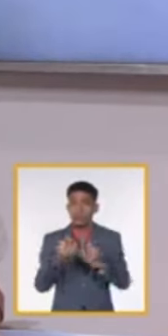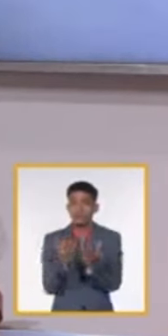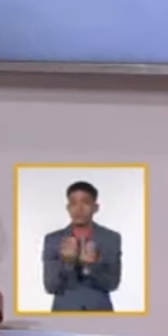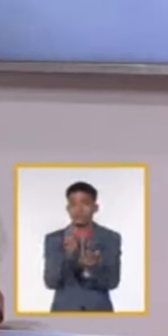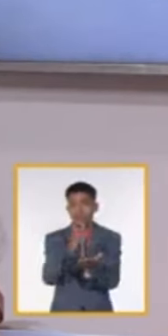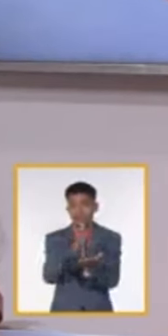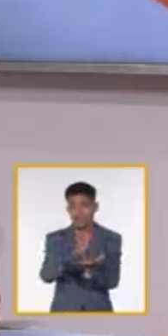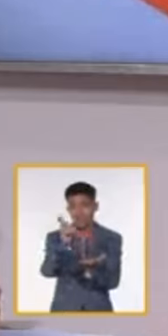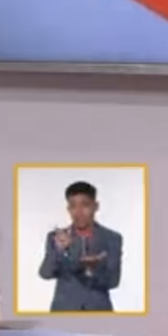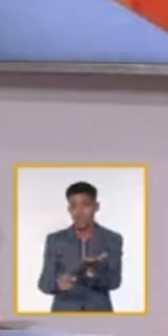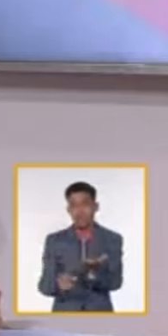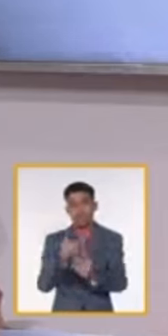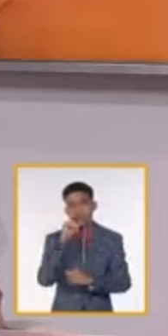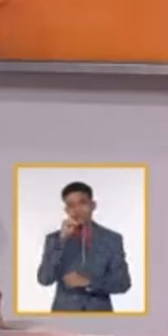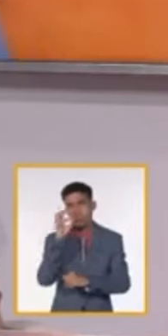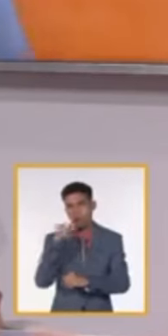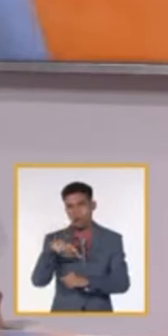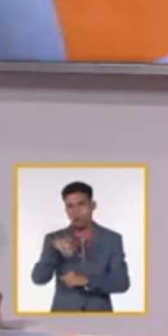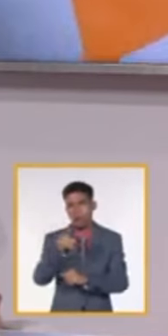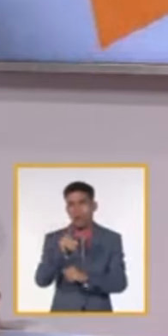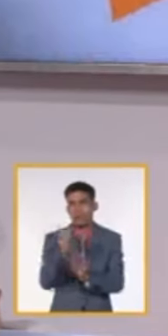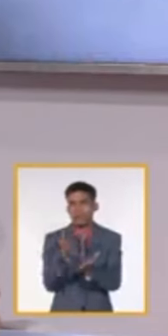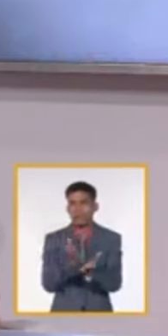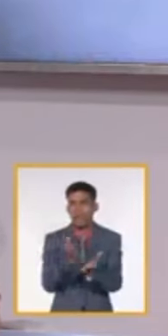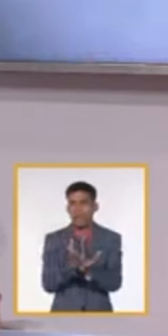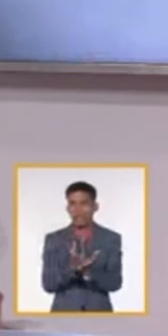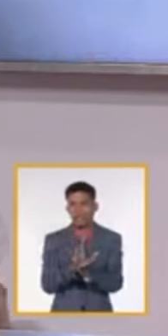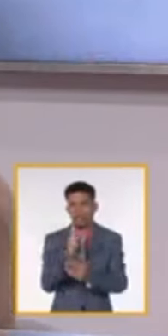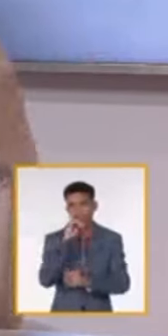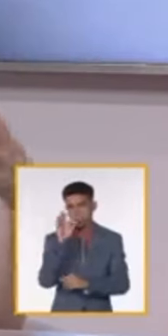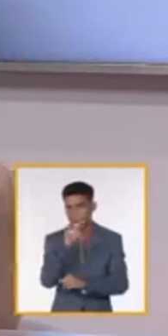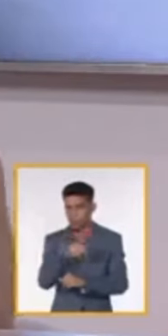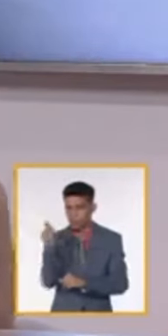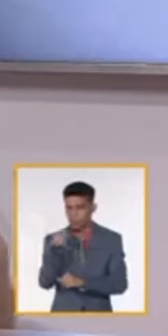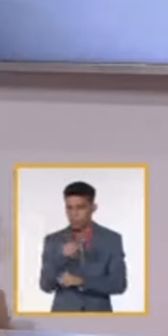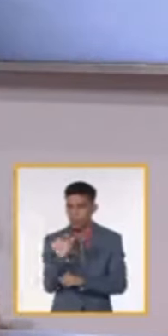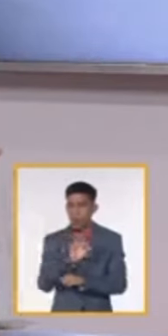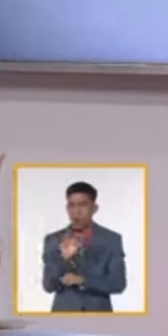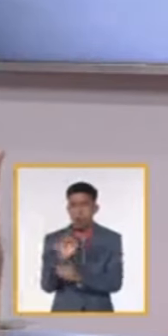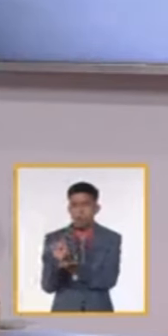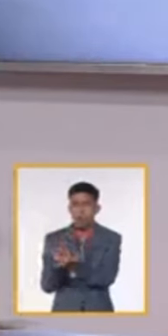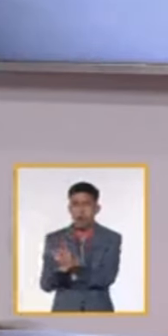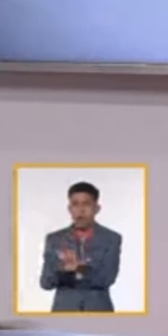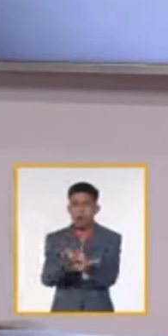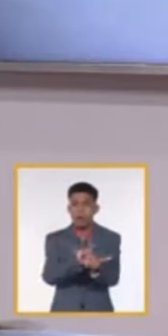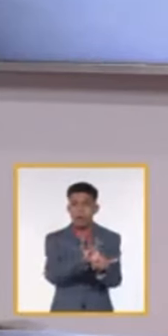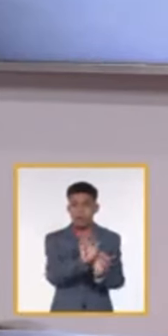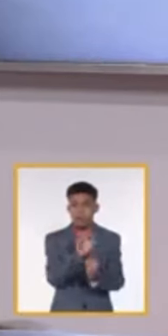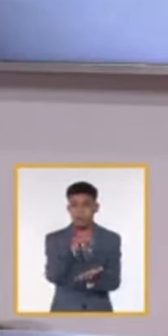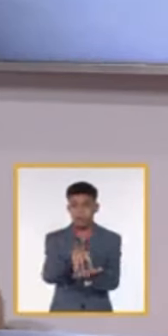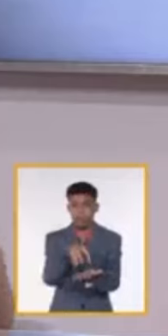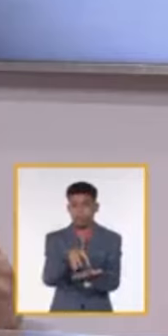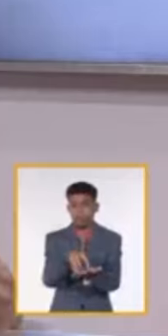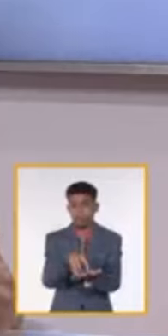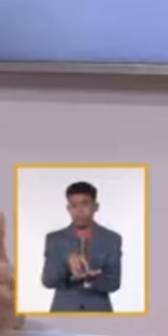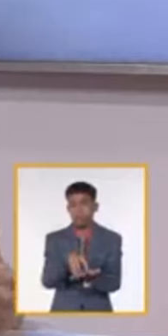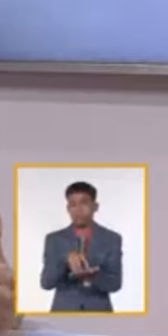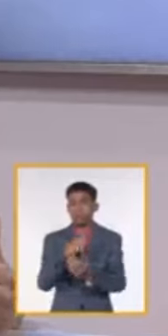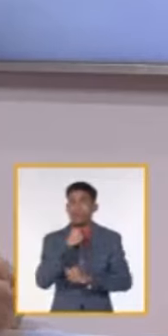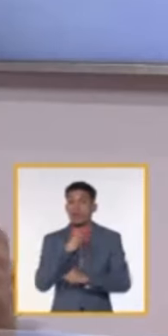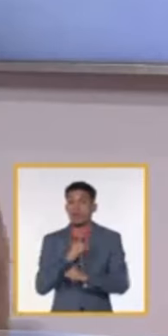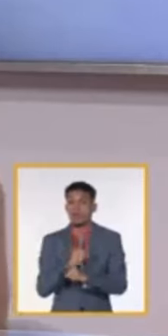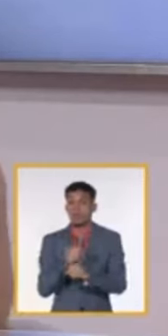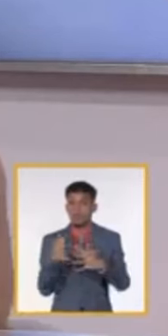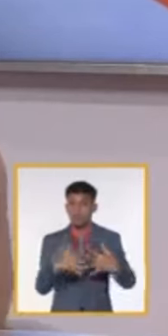y han estado expulsándolos, sino a nivel local, en las ciudades donde la brutalidad policial